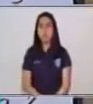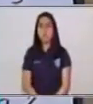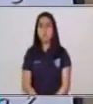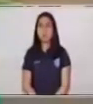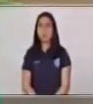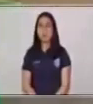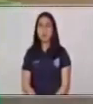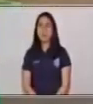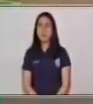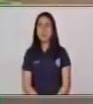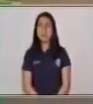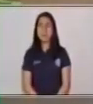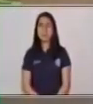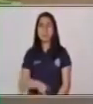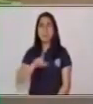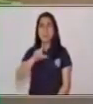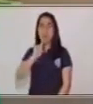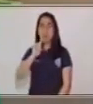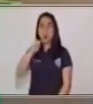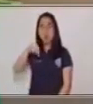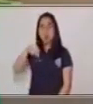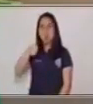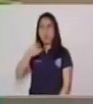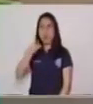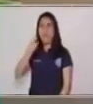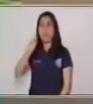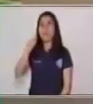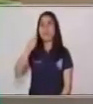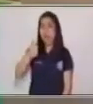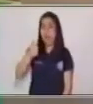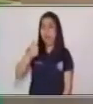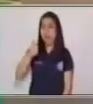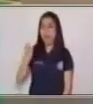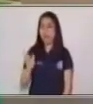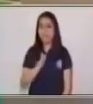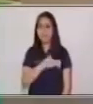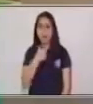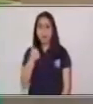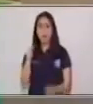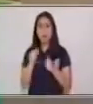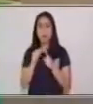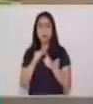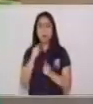rima. En la siguiente estrofa podemos verlo también.